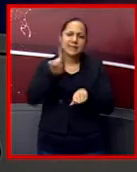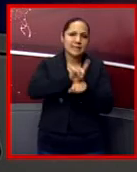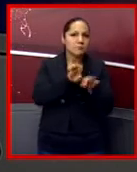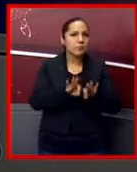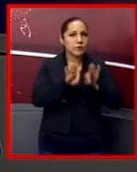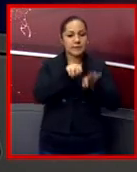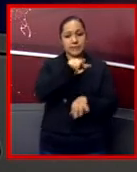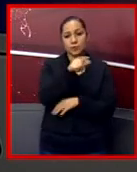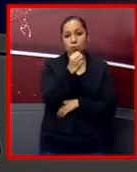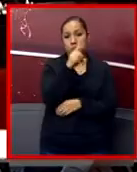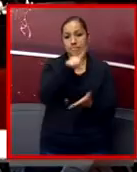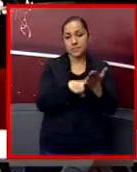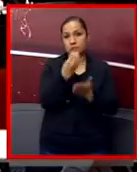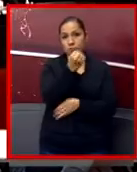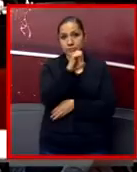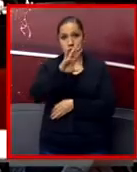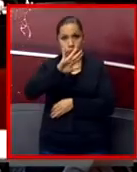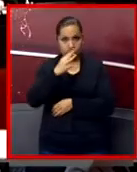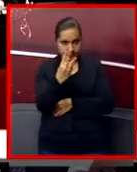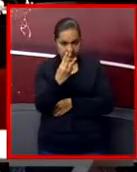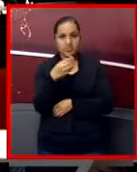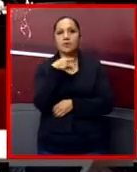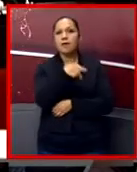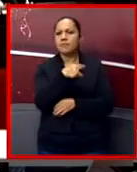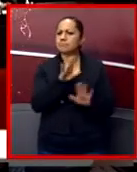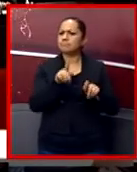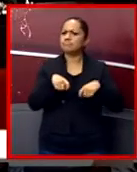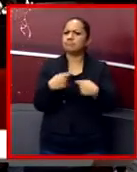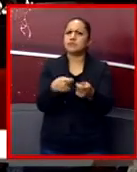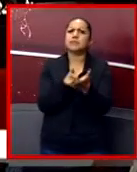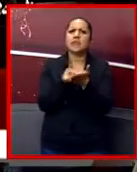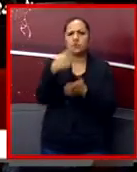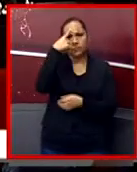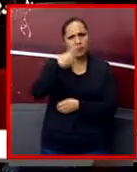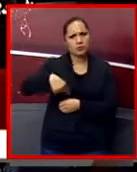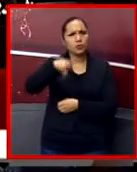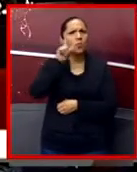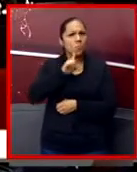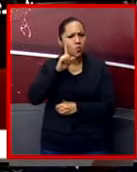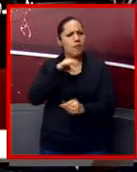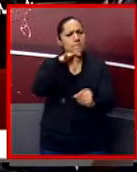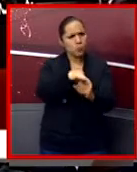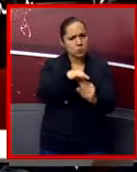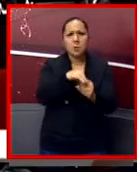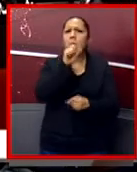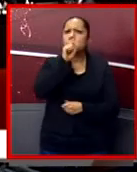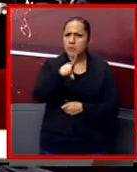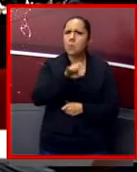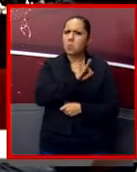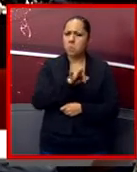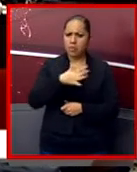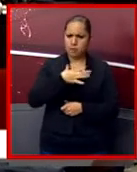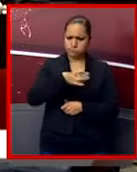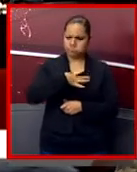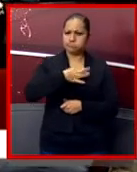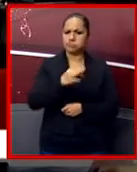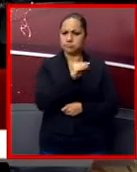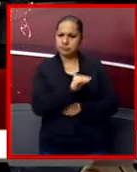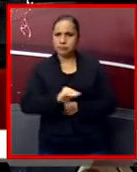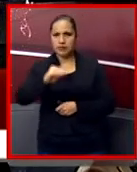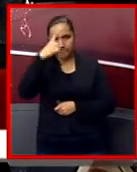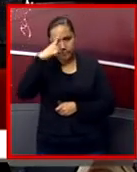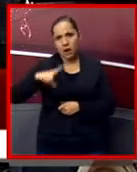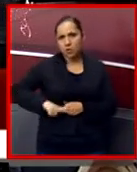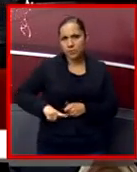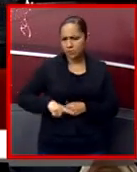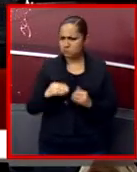de 1953, que reconoció el derecho de las mujeres a votar y ser candidatas en todos los niveles de participación y con los mismos